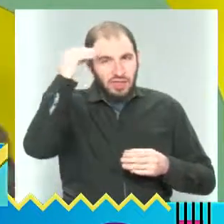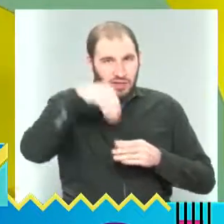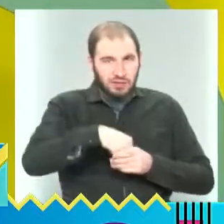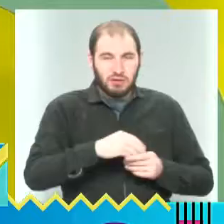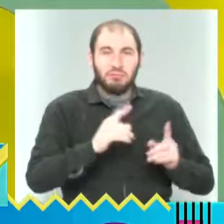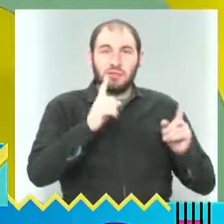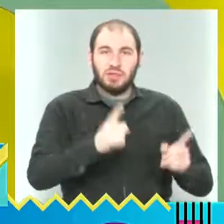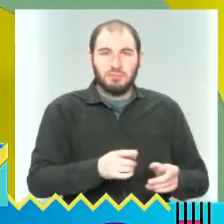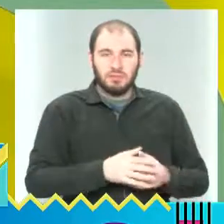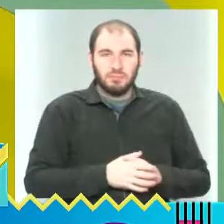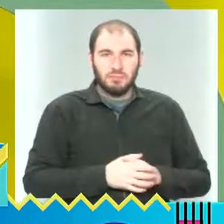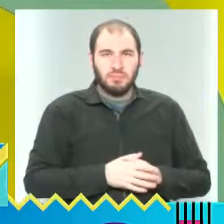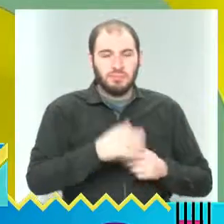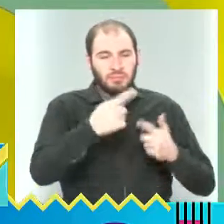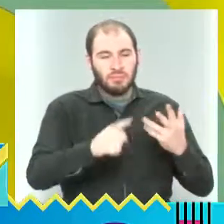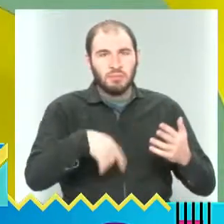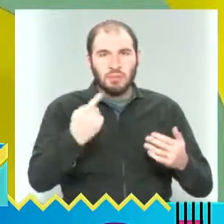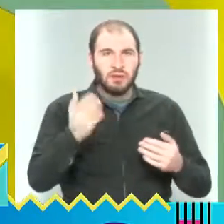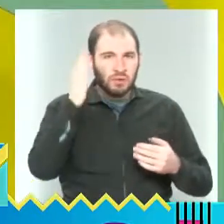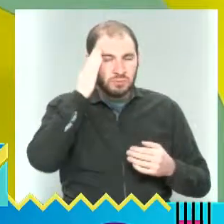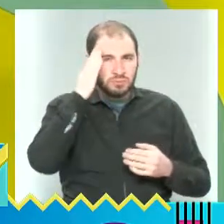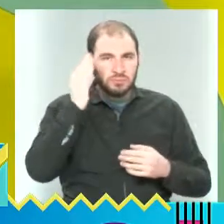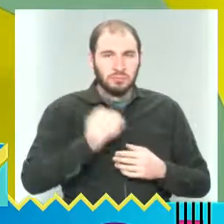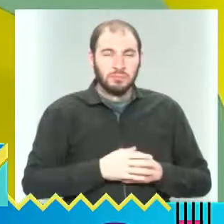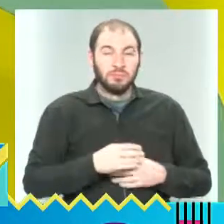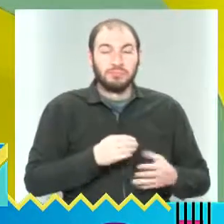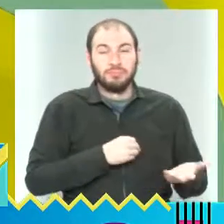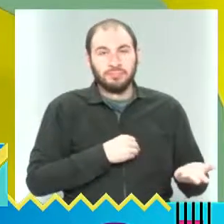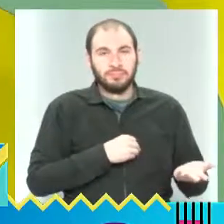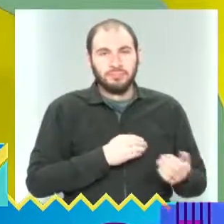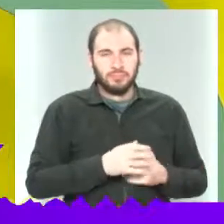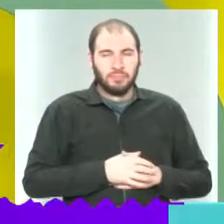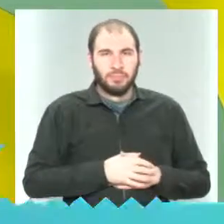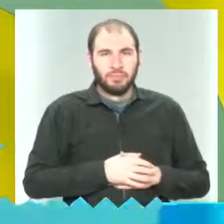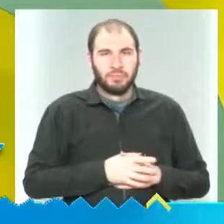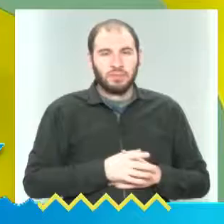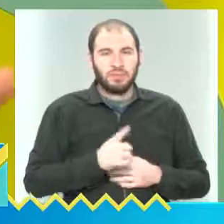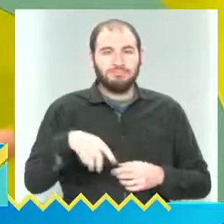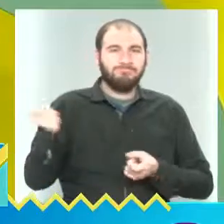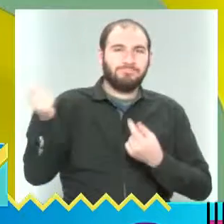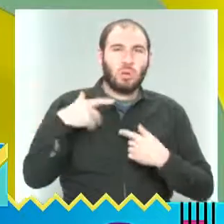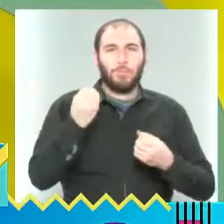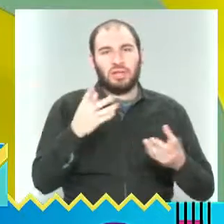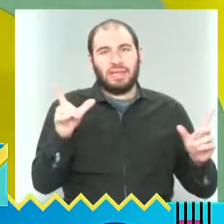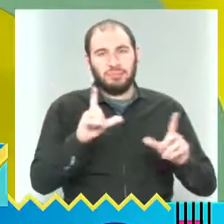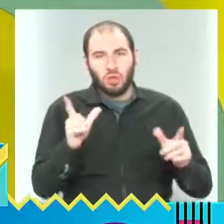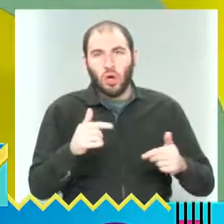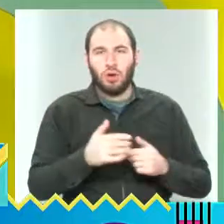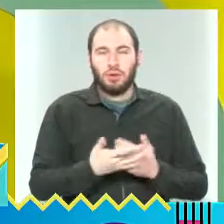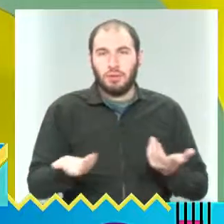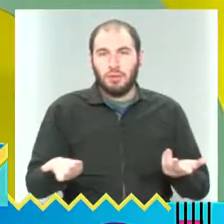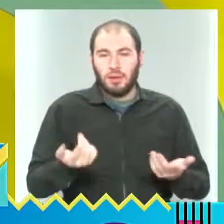otros elementos de cultura que lamentablemente nos llegan por la televisión o por